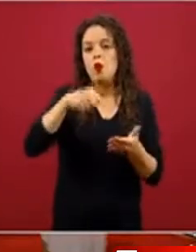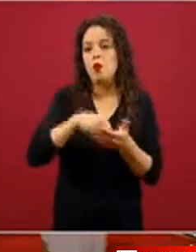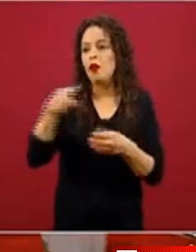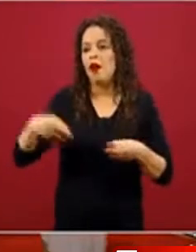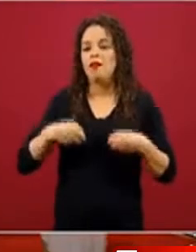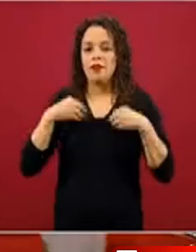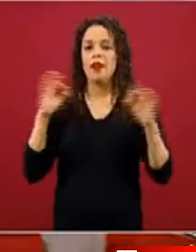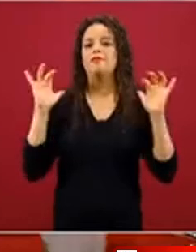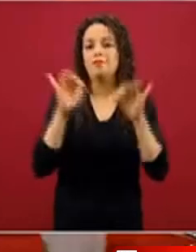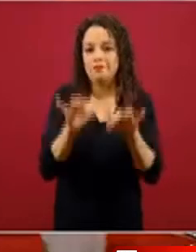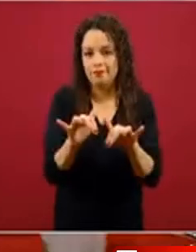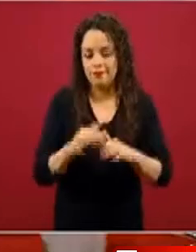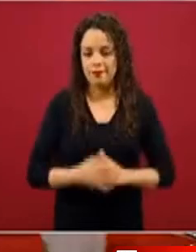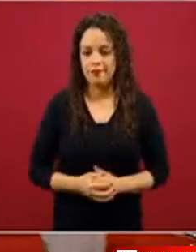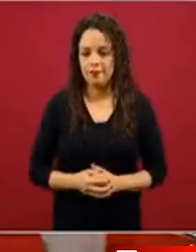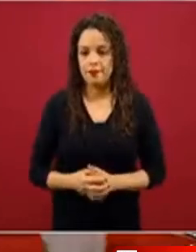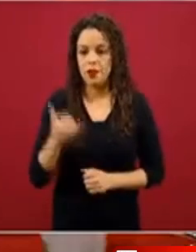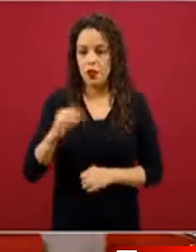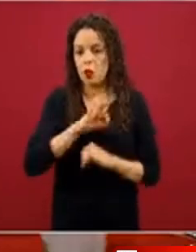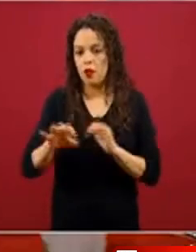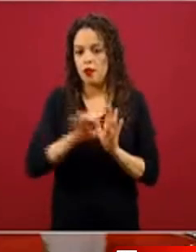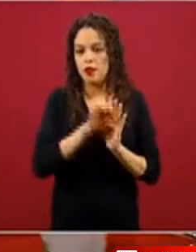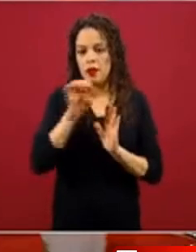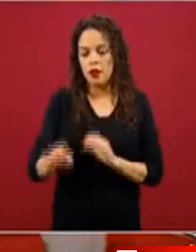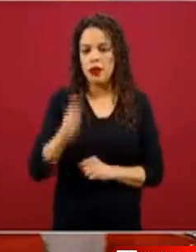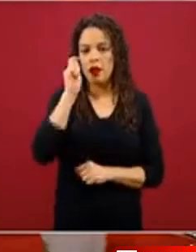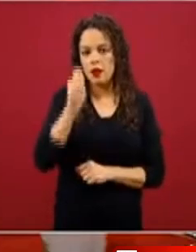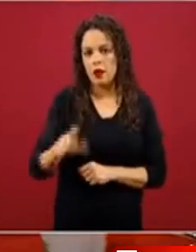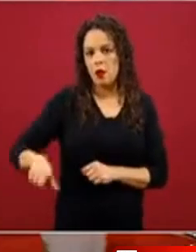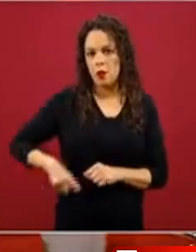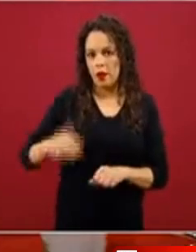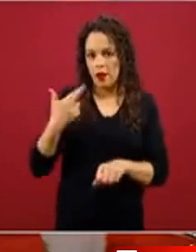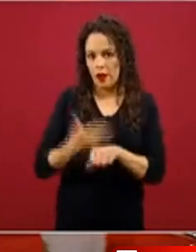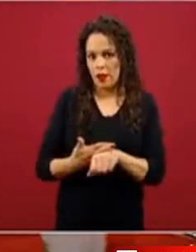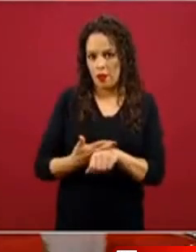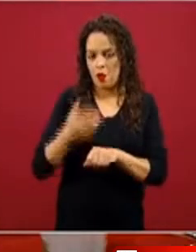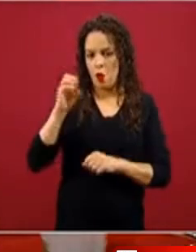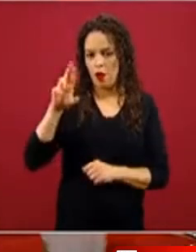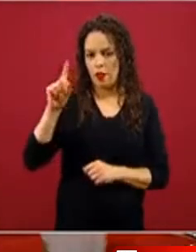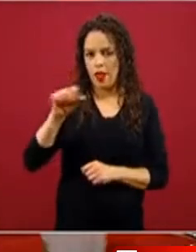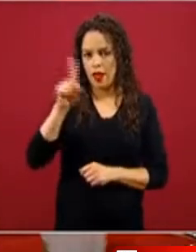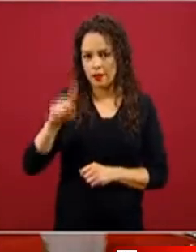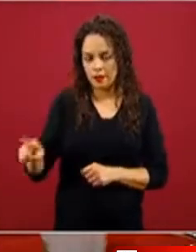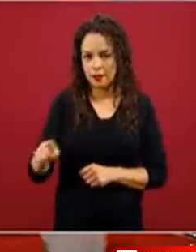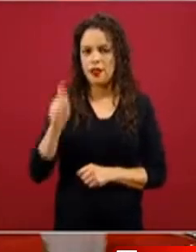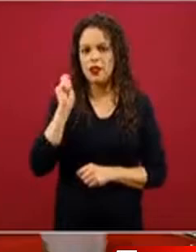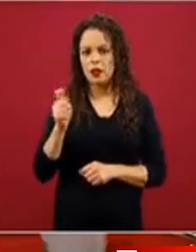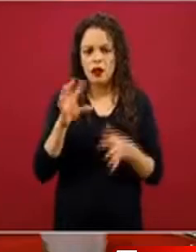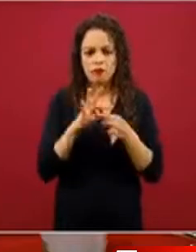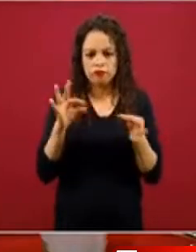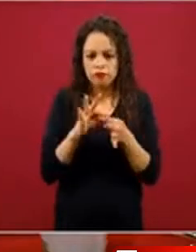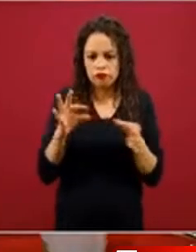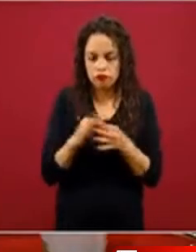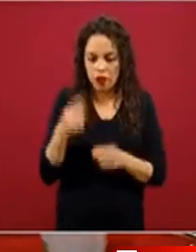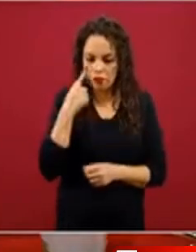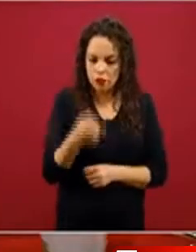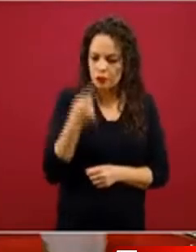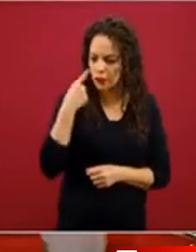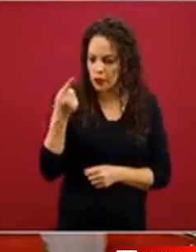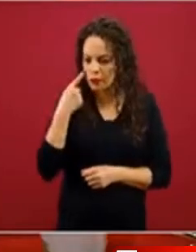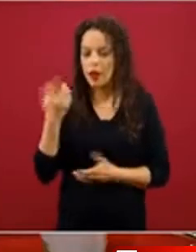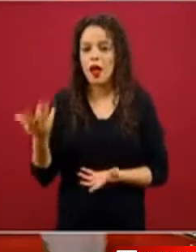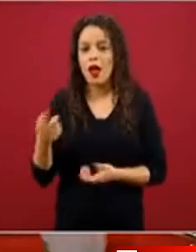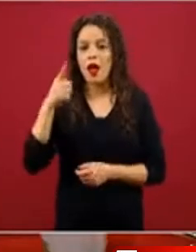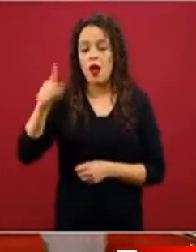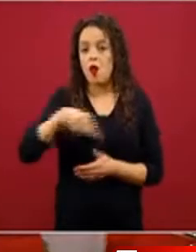Y un último ejemplo, también platicamos con el gobernador Quirino Ordaz a lo largo de la semana y encontramos que también ellos, en el